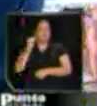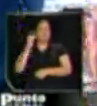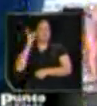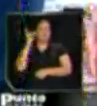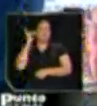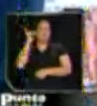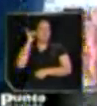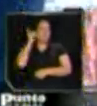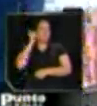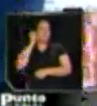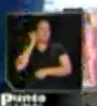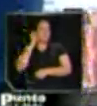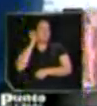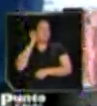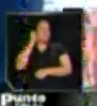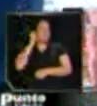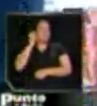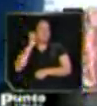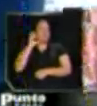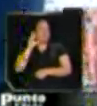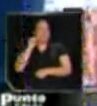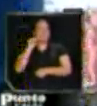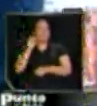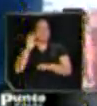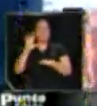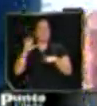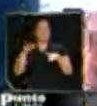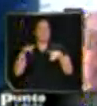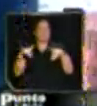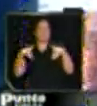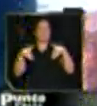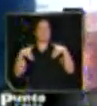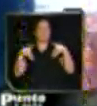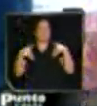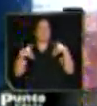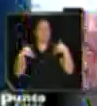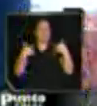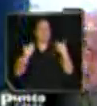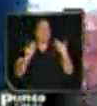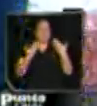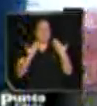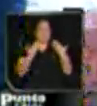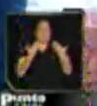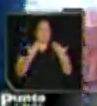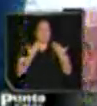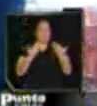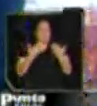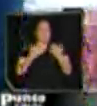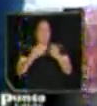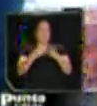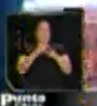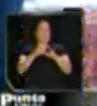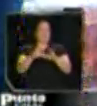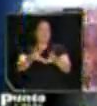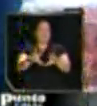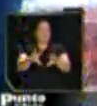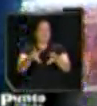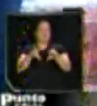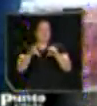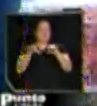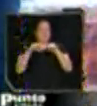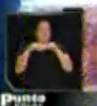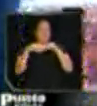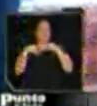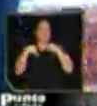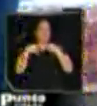entre sectores, ¿no? Porque por un lado está inclusión social, el Ministerio de la Mujer y las poblaciones vulnerables,